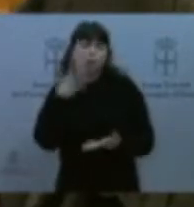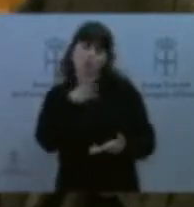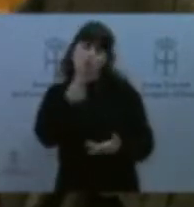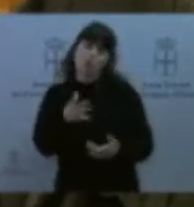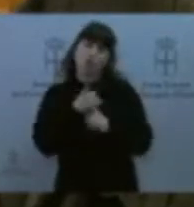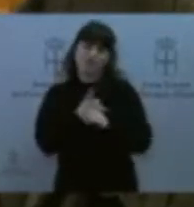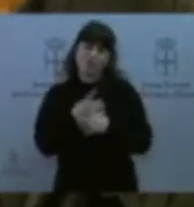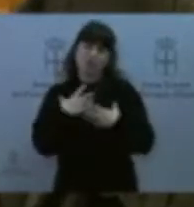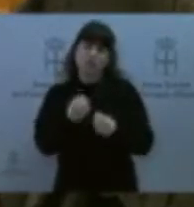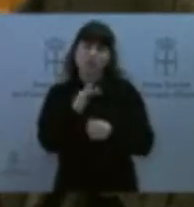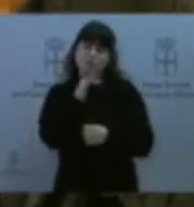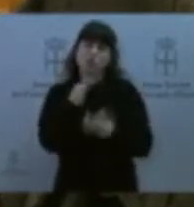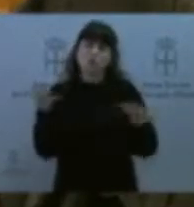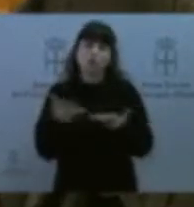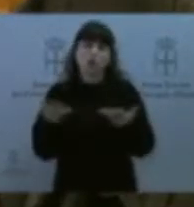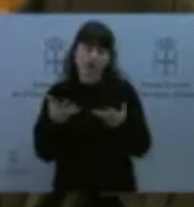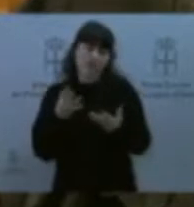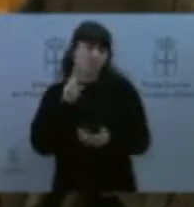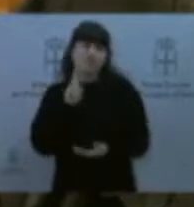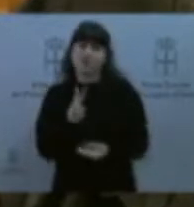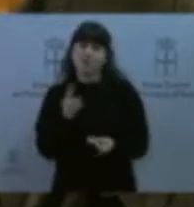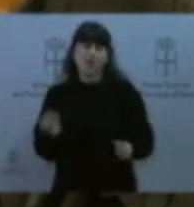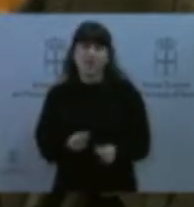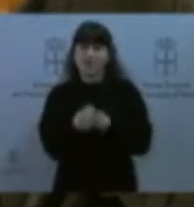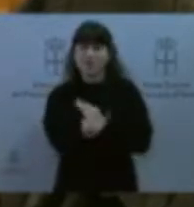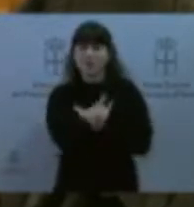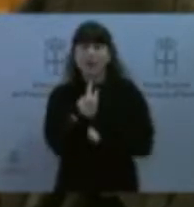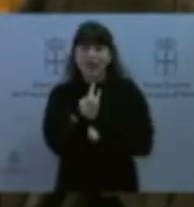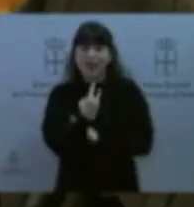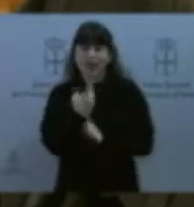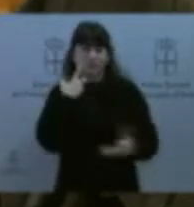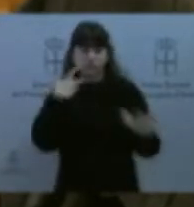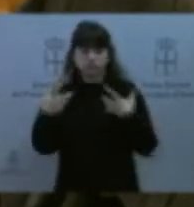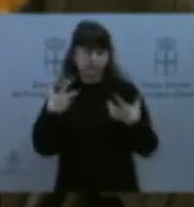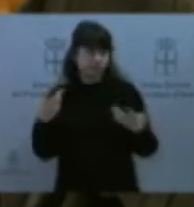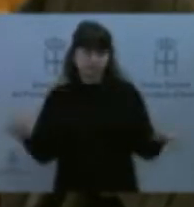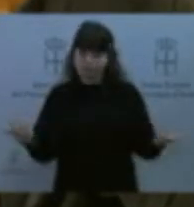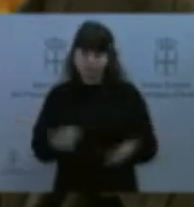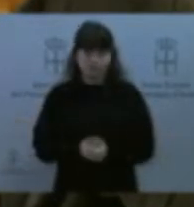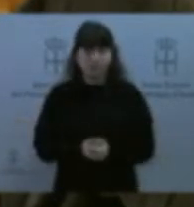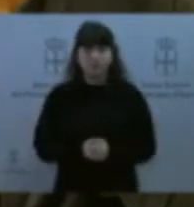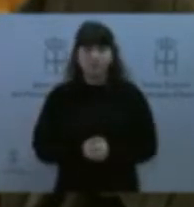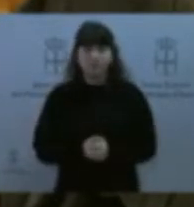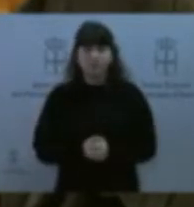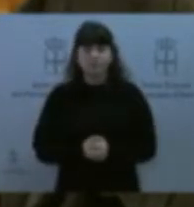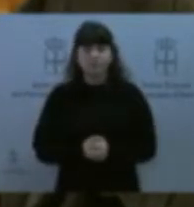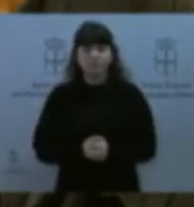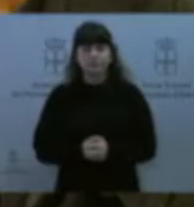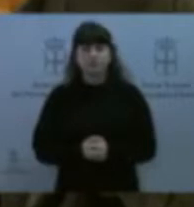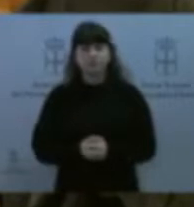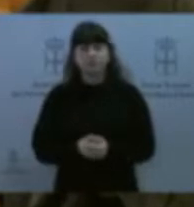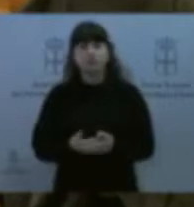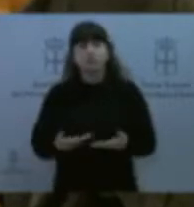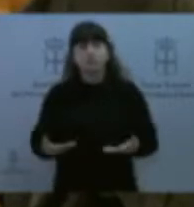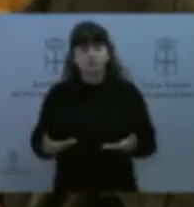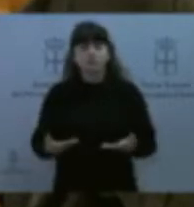engaño dende el Alto del Acebo, dende el Valledor o dende la Casa al Puerto. Mire, como ya dije al principio, usted salió